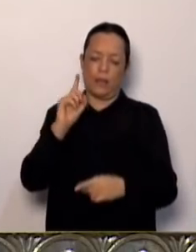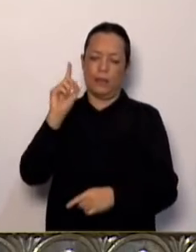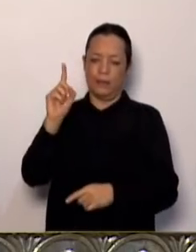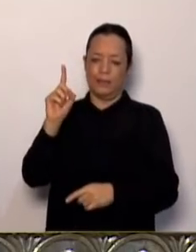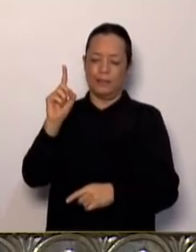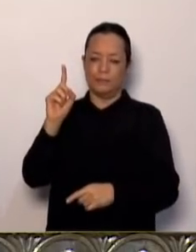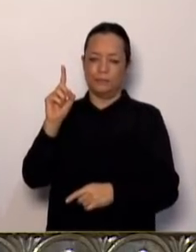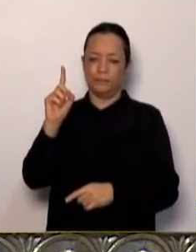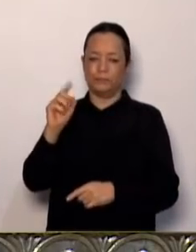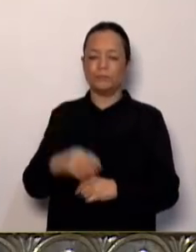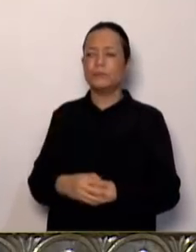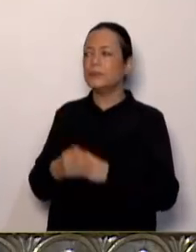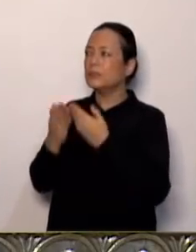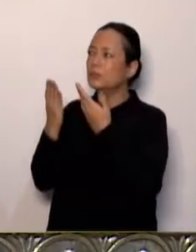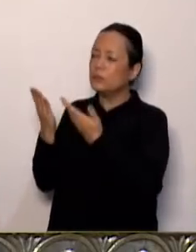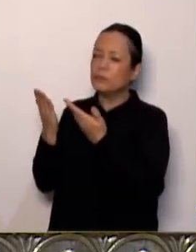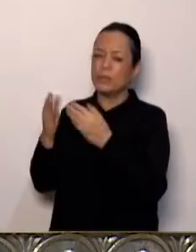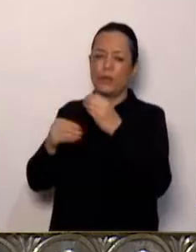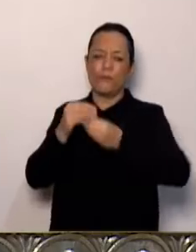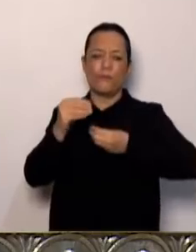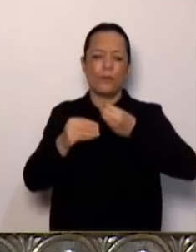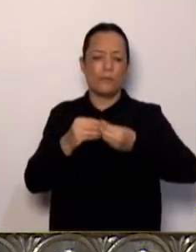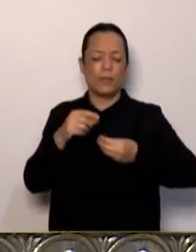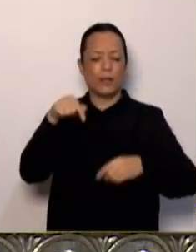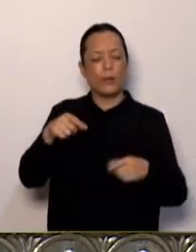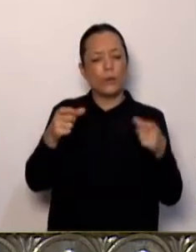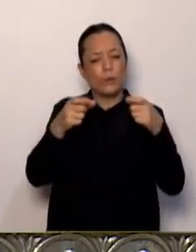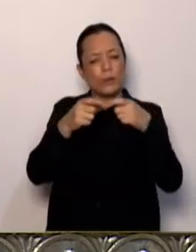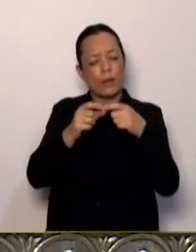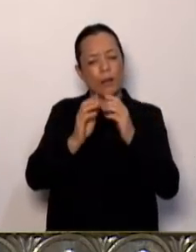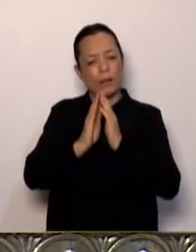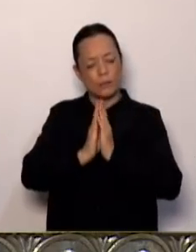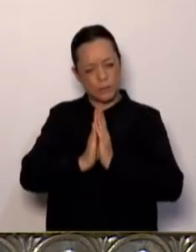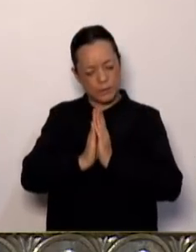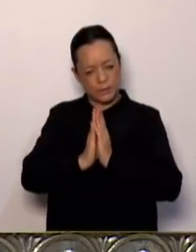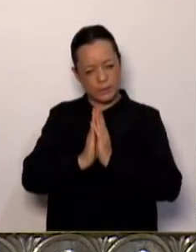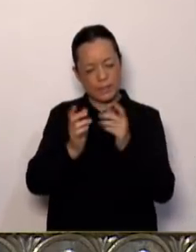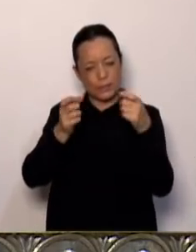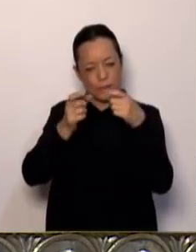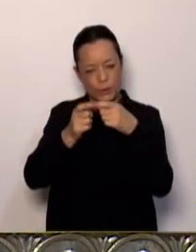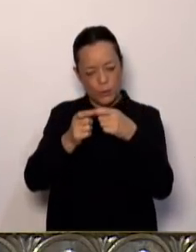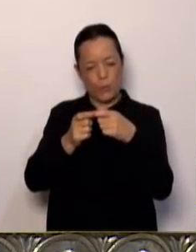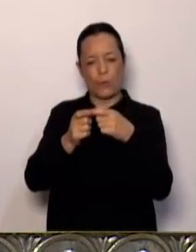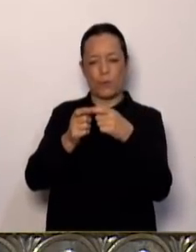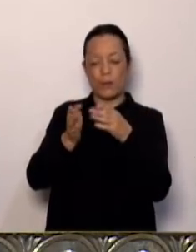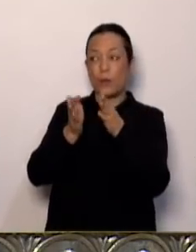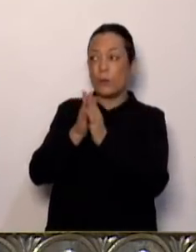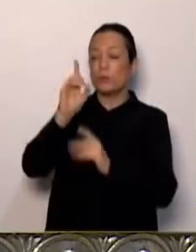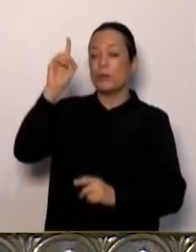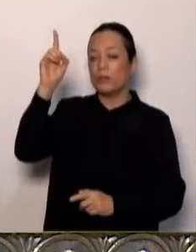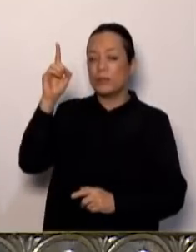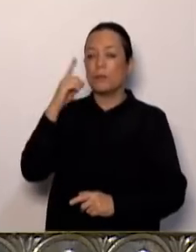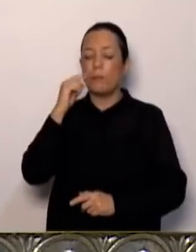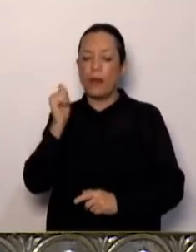Atiende los deseos y súplicas de esta familia que has congregado en tu presencia. Reúne en torno a ti, Padre misericordioso,